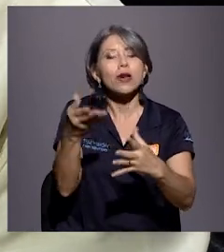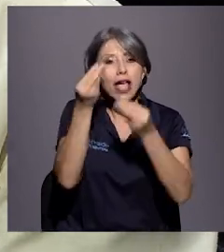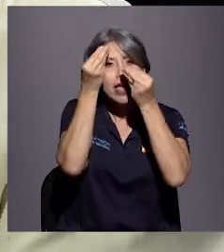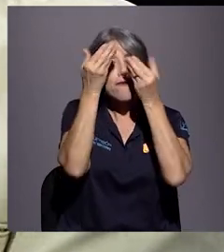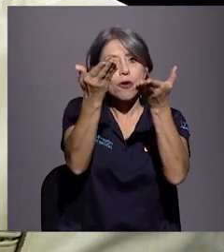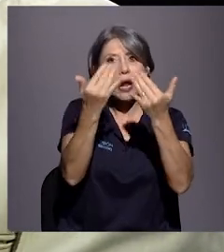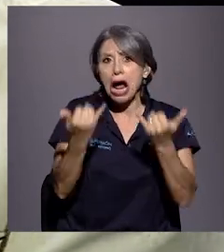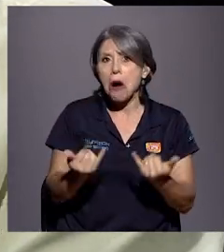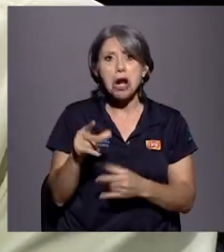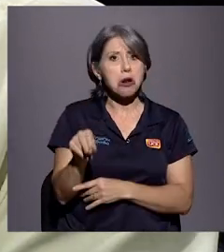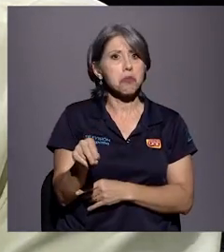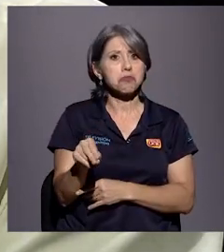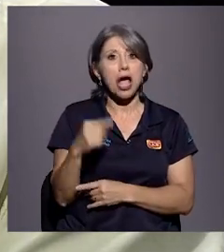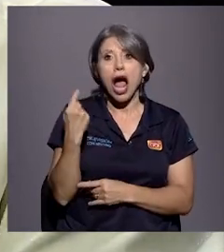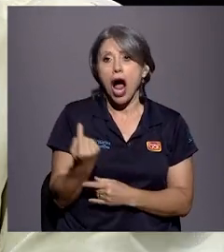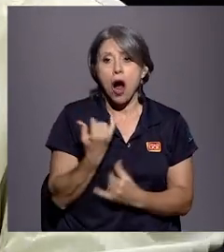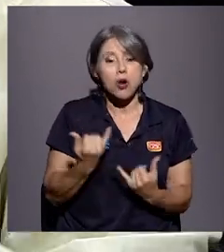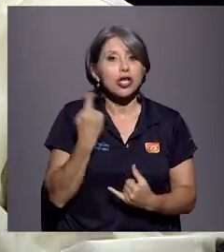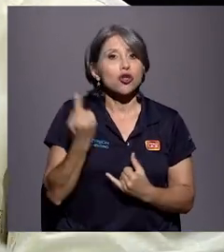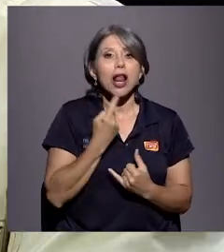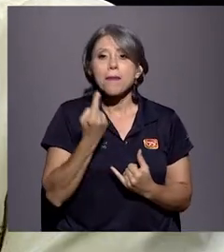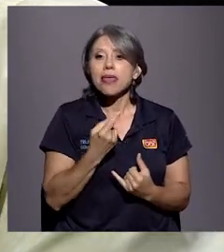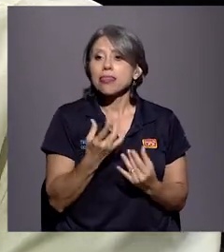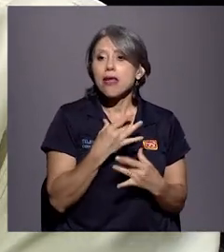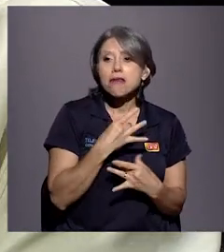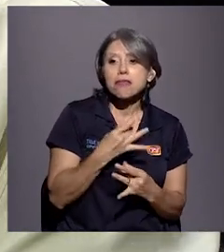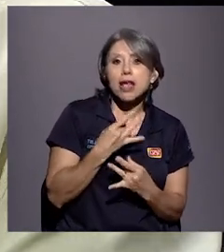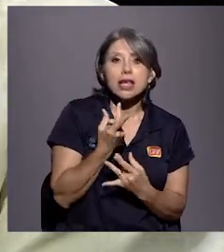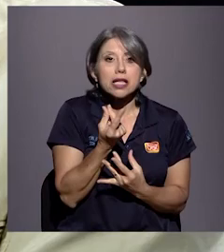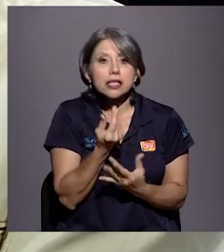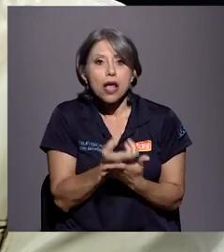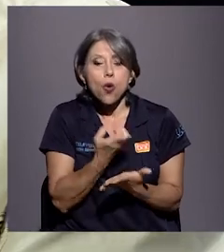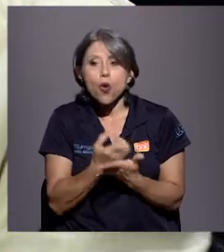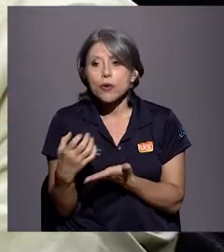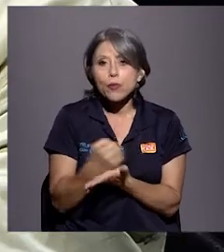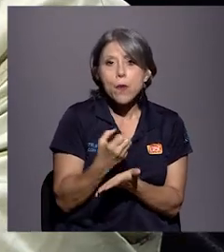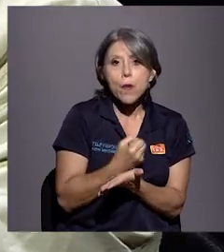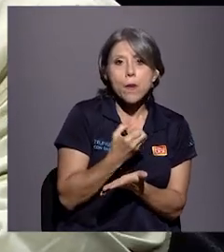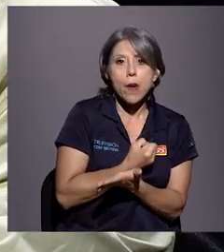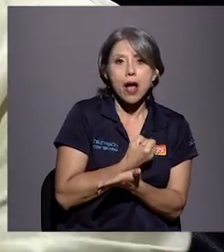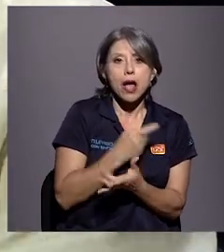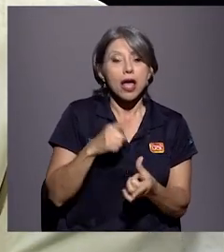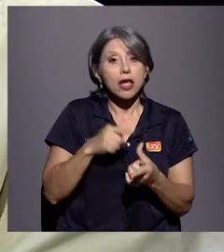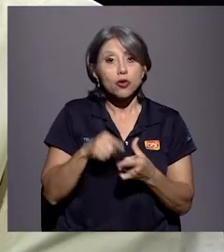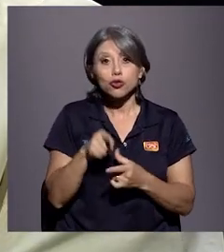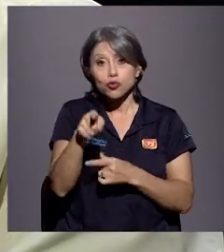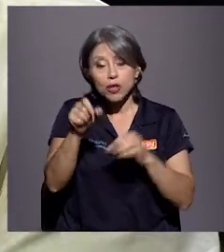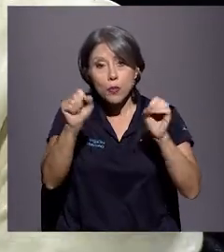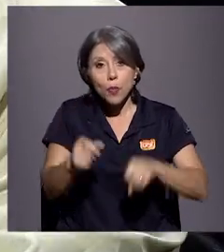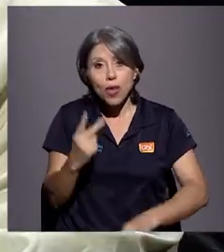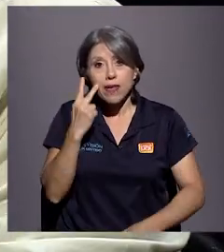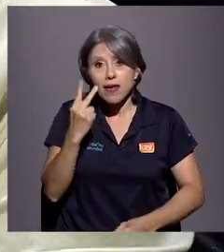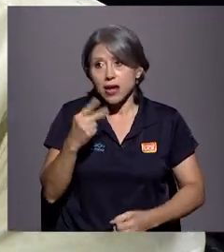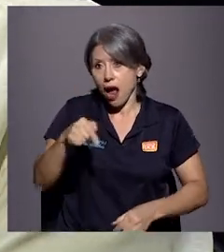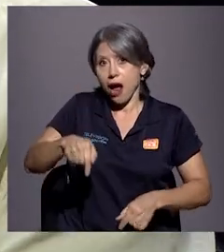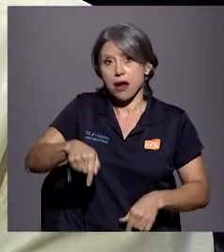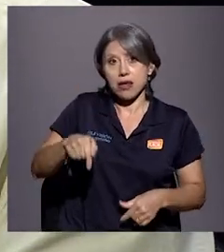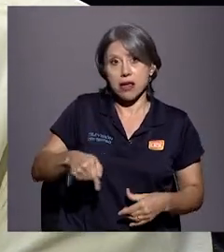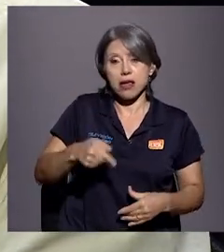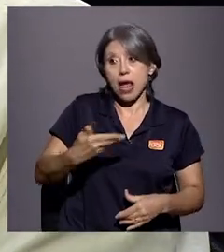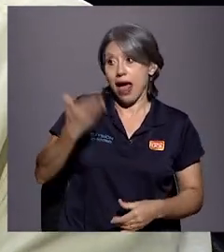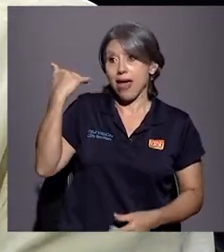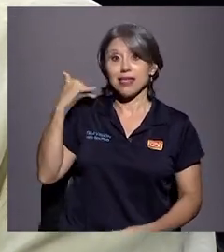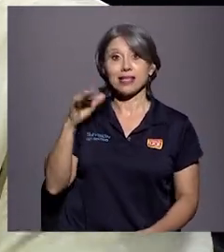no, están al servicio del capital financiero, están al servicio de intereses. Y entonces, basta ver usted aquí cómo, cuando fue del